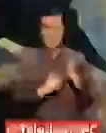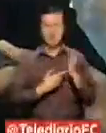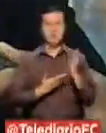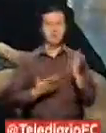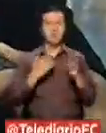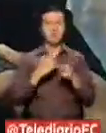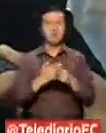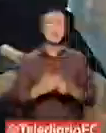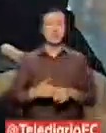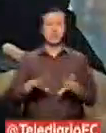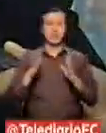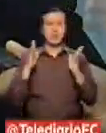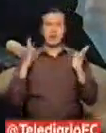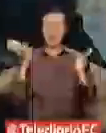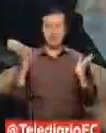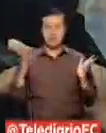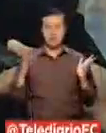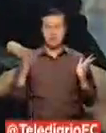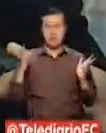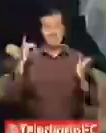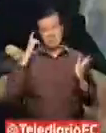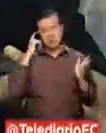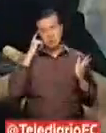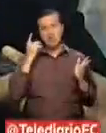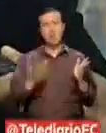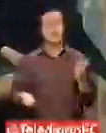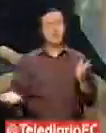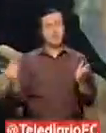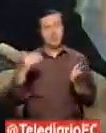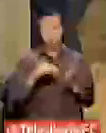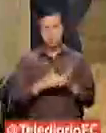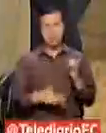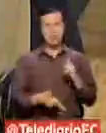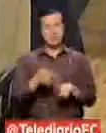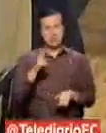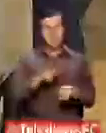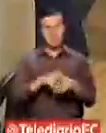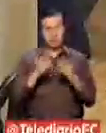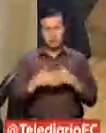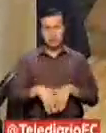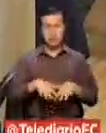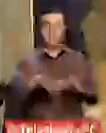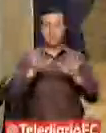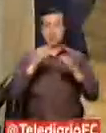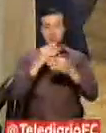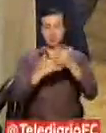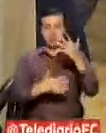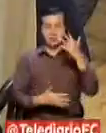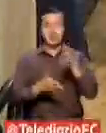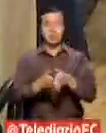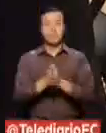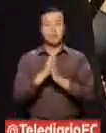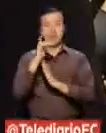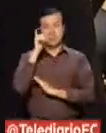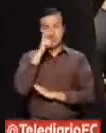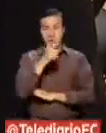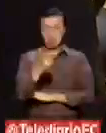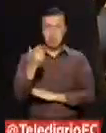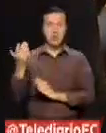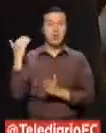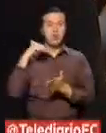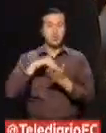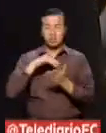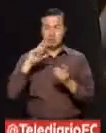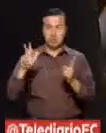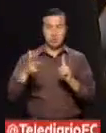sin nombres. Creo que la historia se repite ya por tercera vez. En 10 conclusiones, el documento solicita a la Fiscalía la reconstrucción